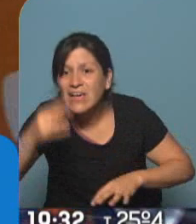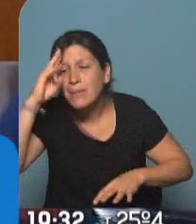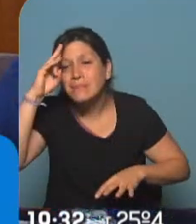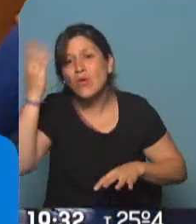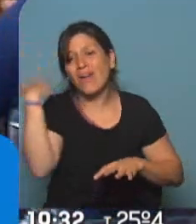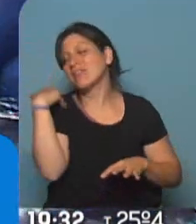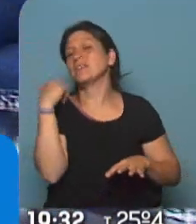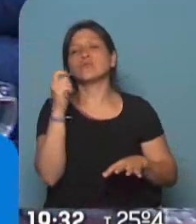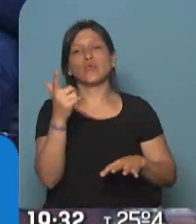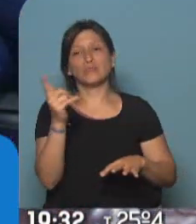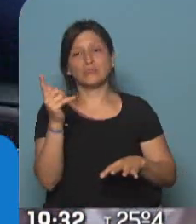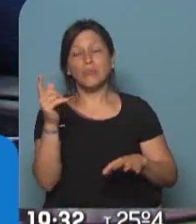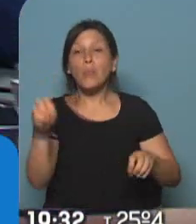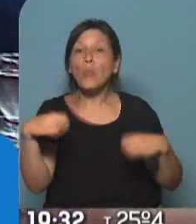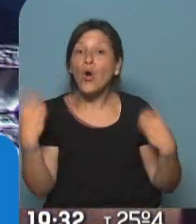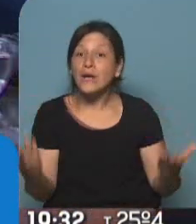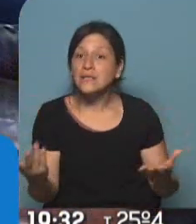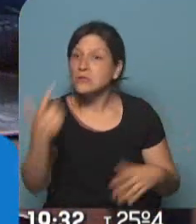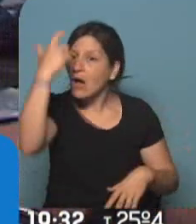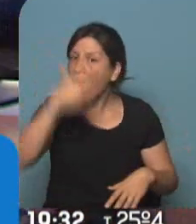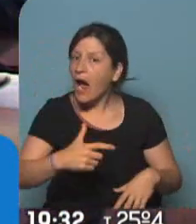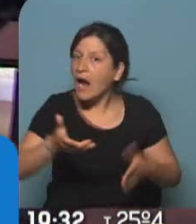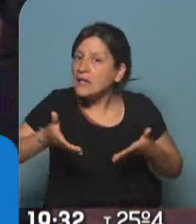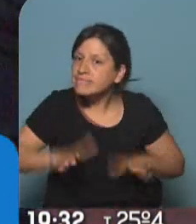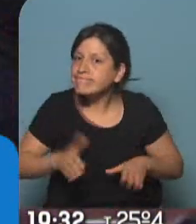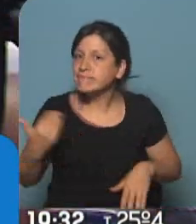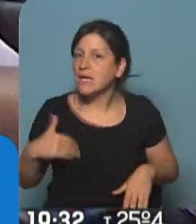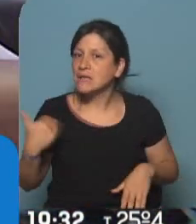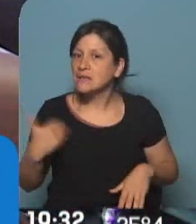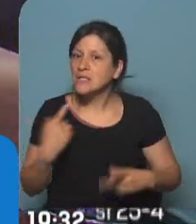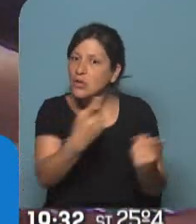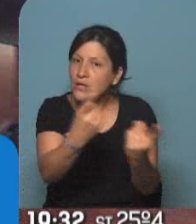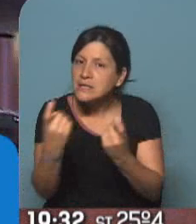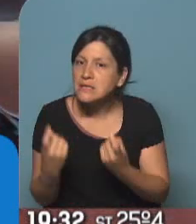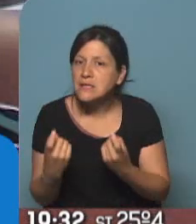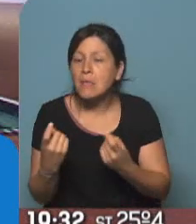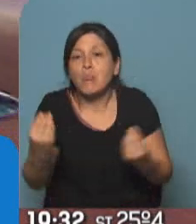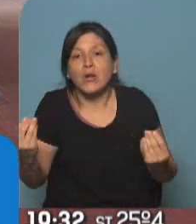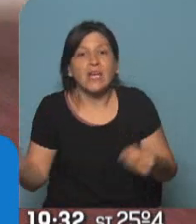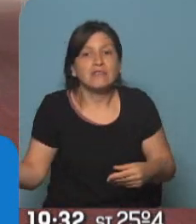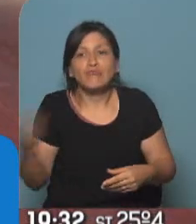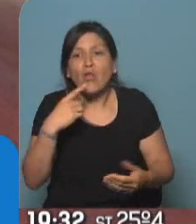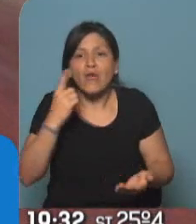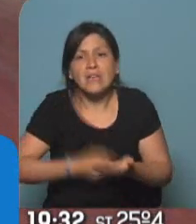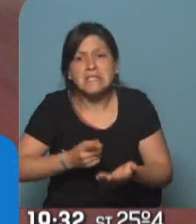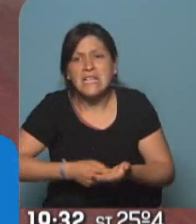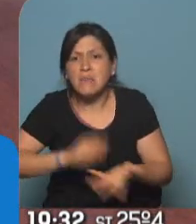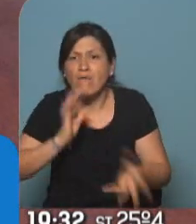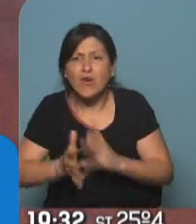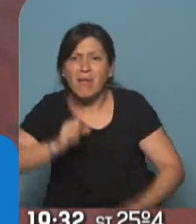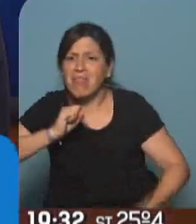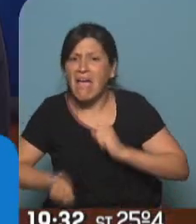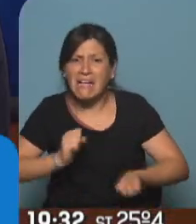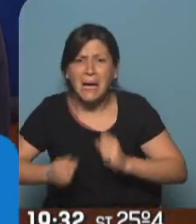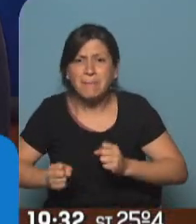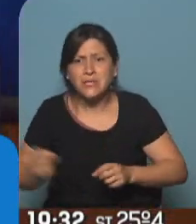los argentinos nos debemos porque si todos decidimos pararnos arriba de la mesa al mismo tiempo en la misma hora probablemente